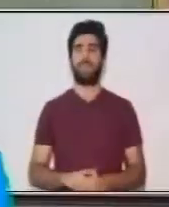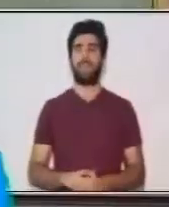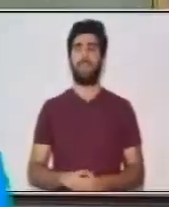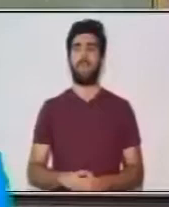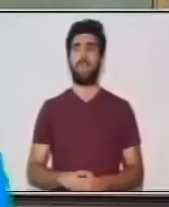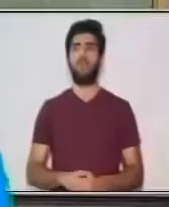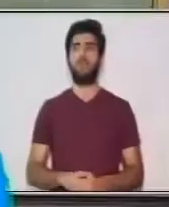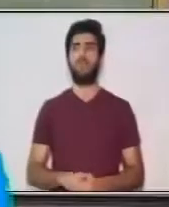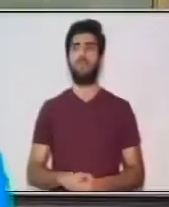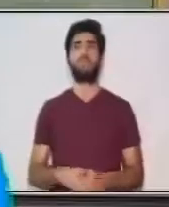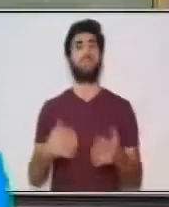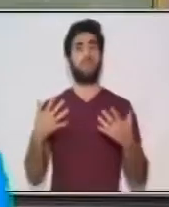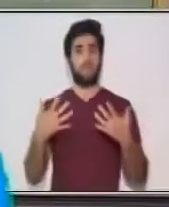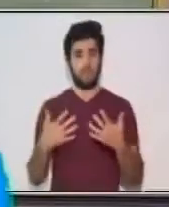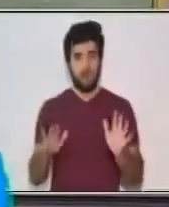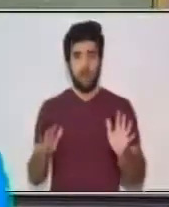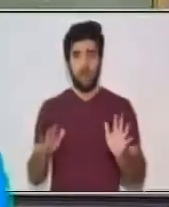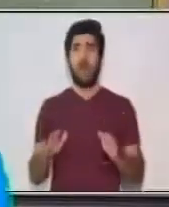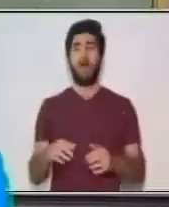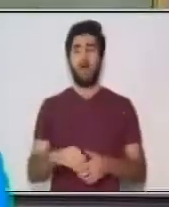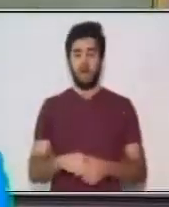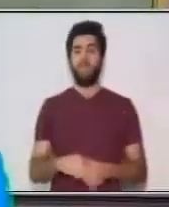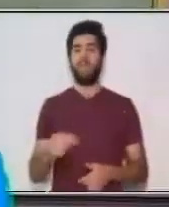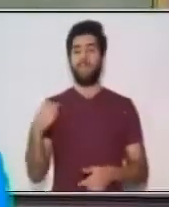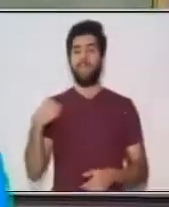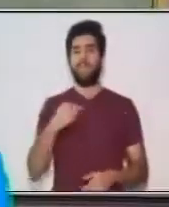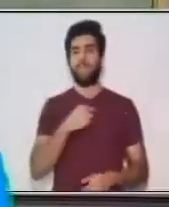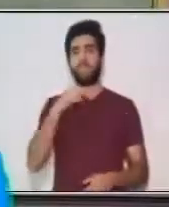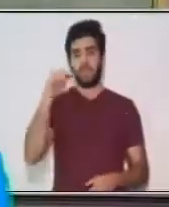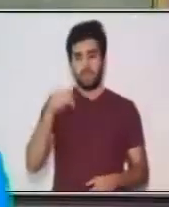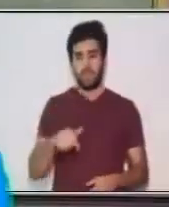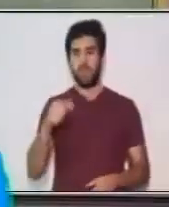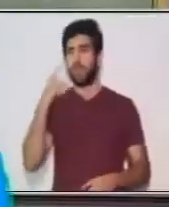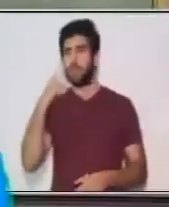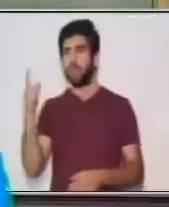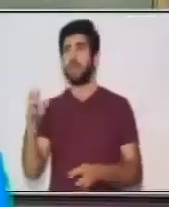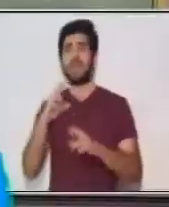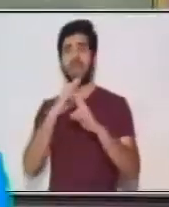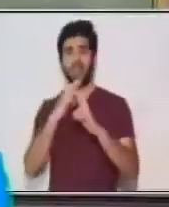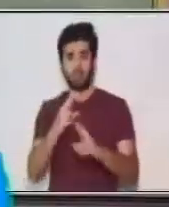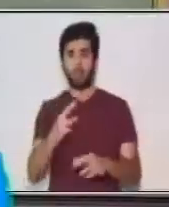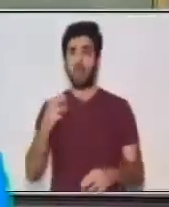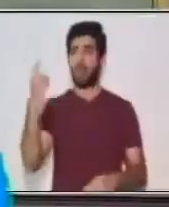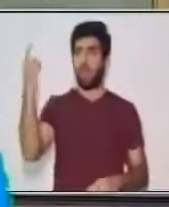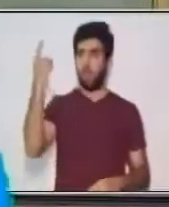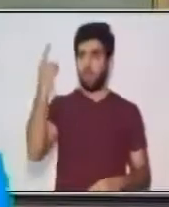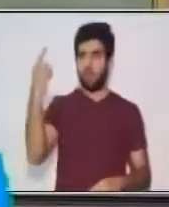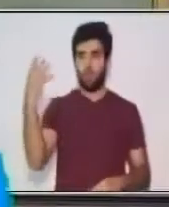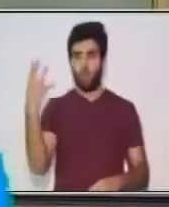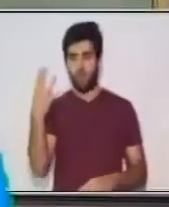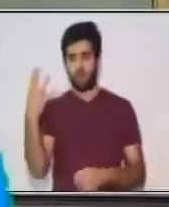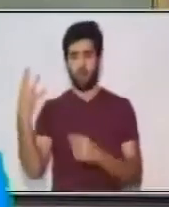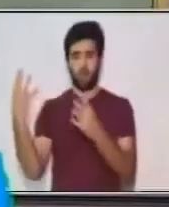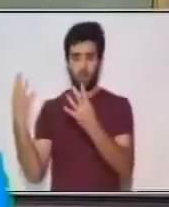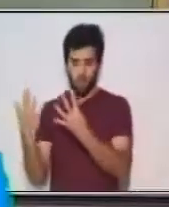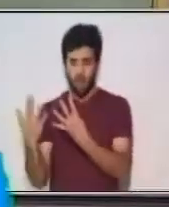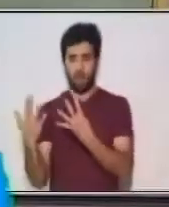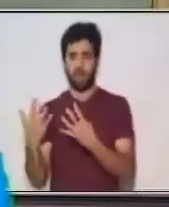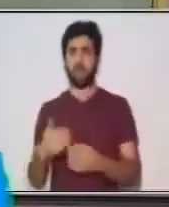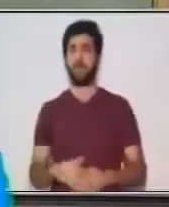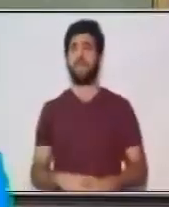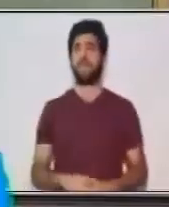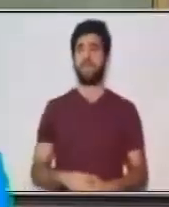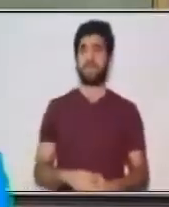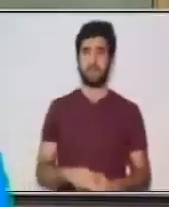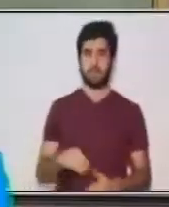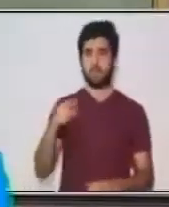consecutivos. Ahora observemos el resultado de cada una de esas sumas. En el primero